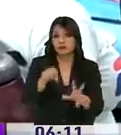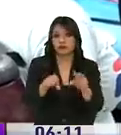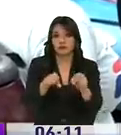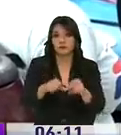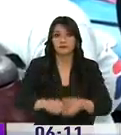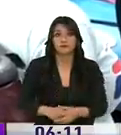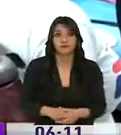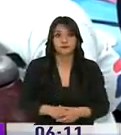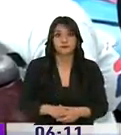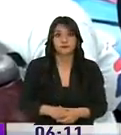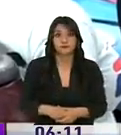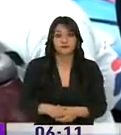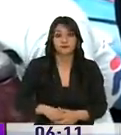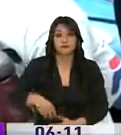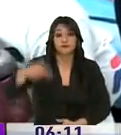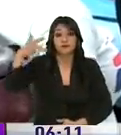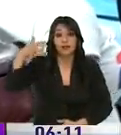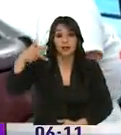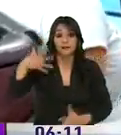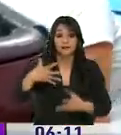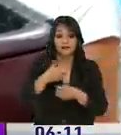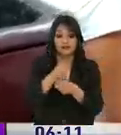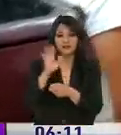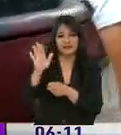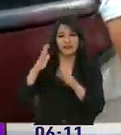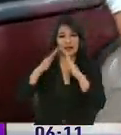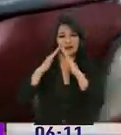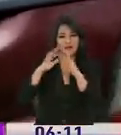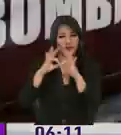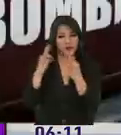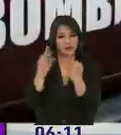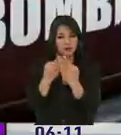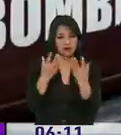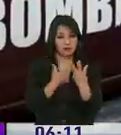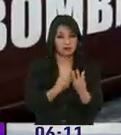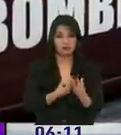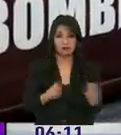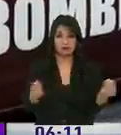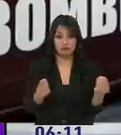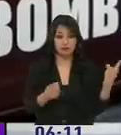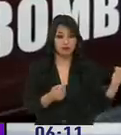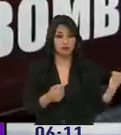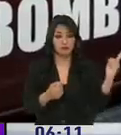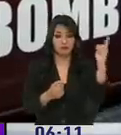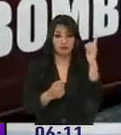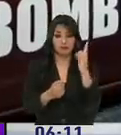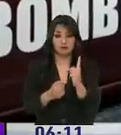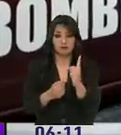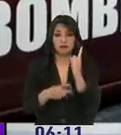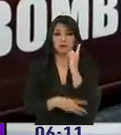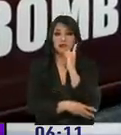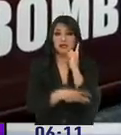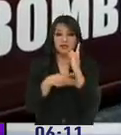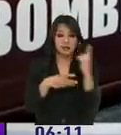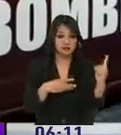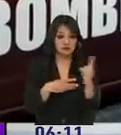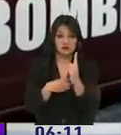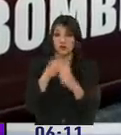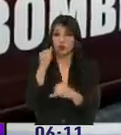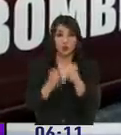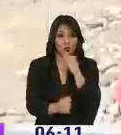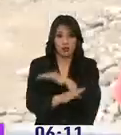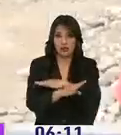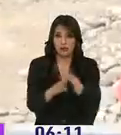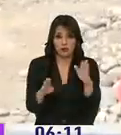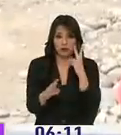de seguridad de la casa de su familia, donde el día de su desaparición se la ve llegar hasta el Pastaza, es el único registro en vida de